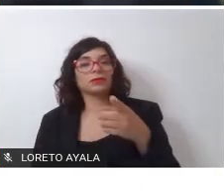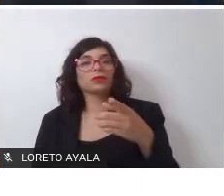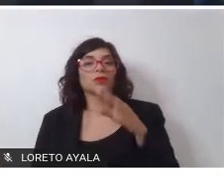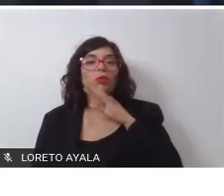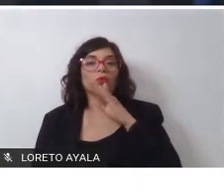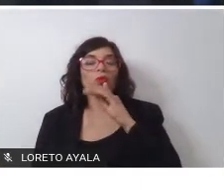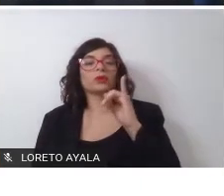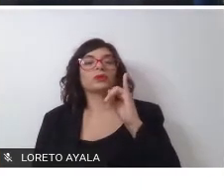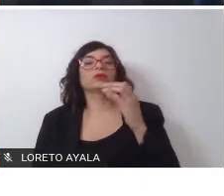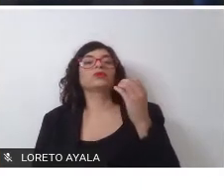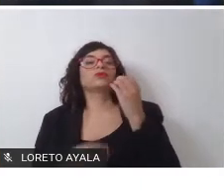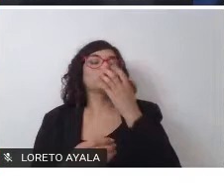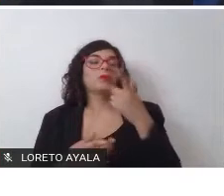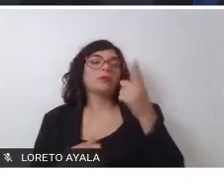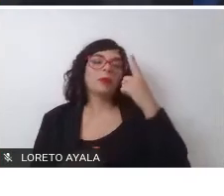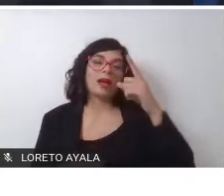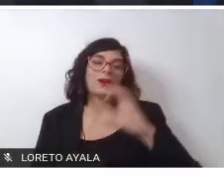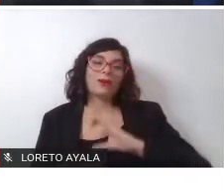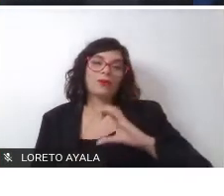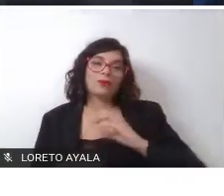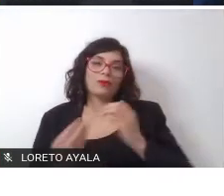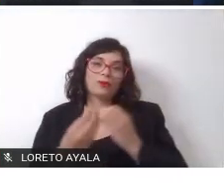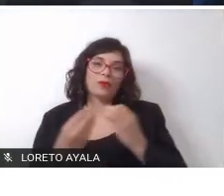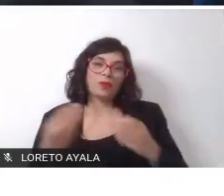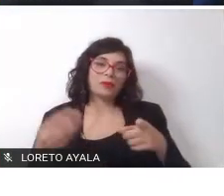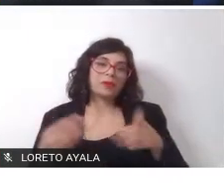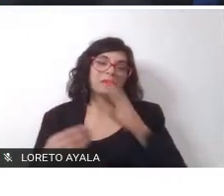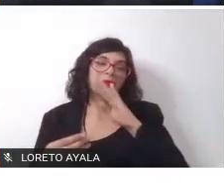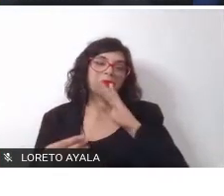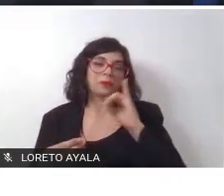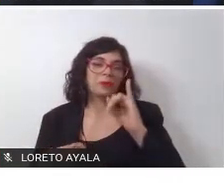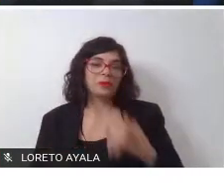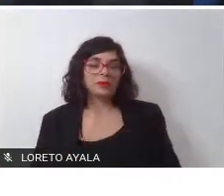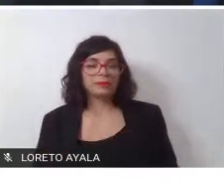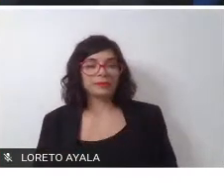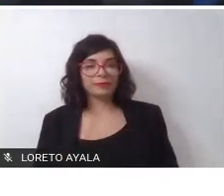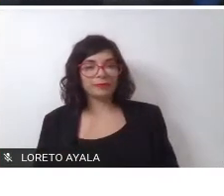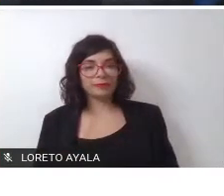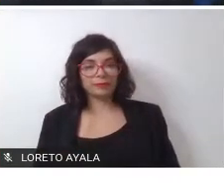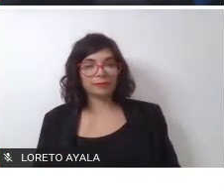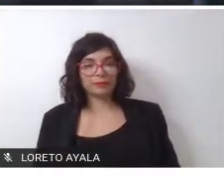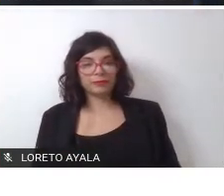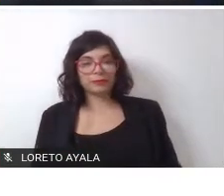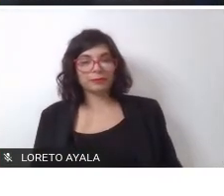para poder planificar nuestras clases.